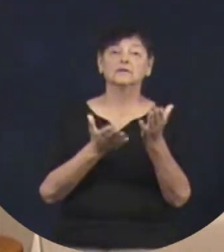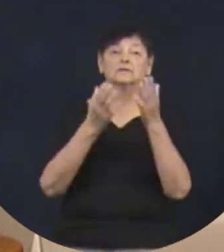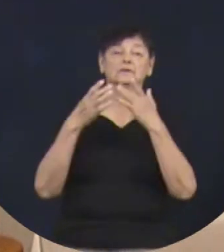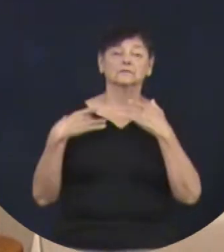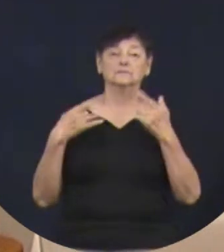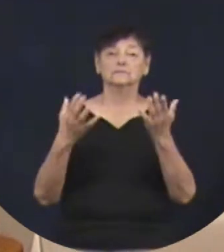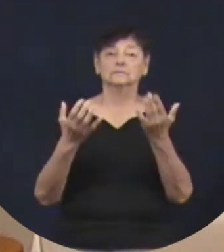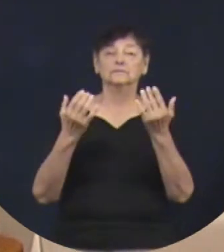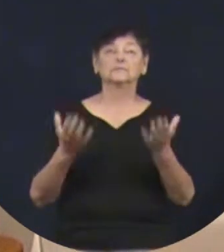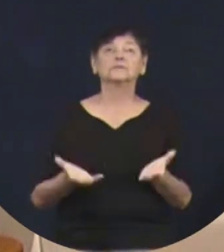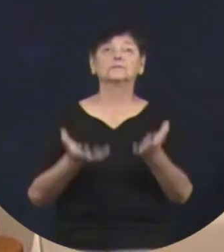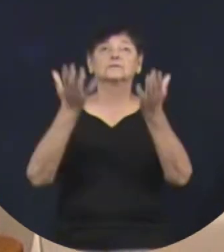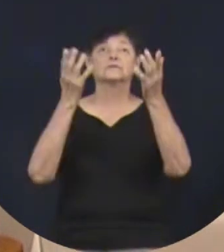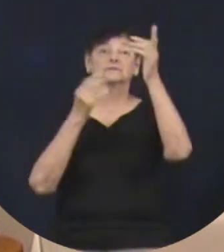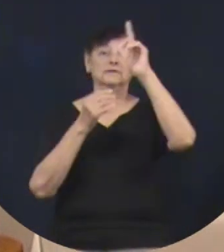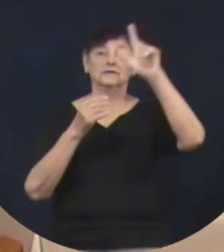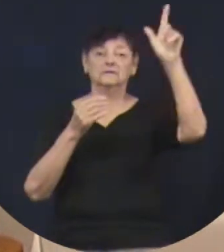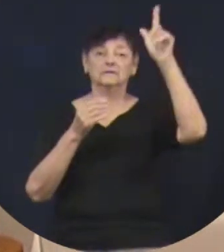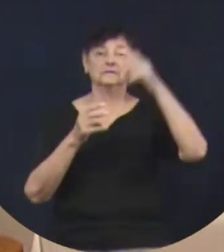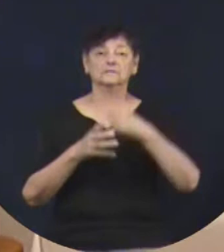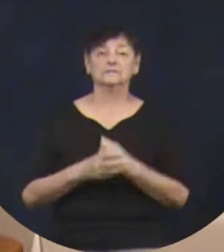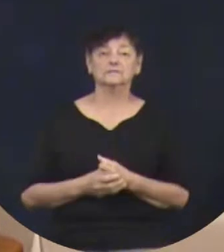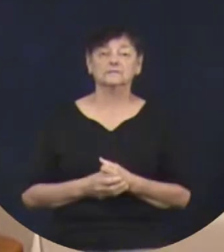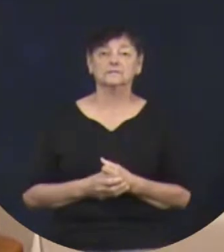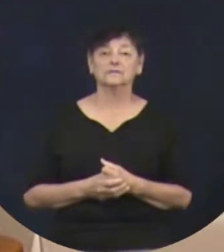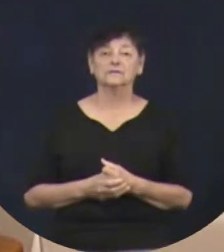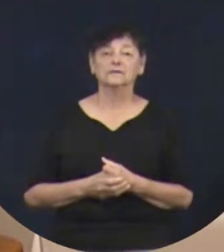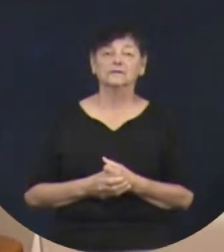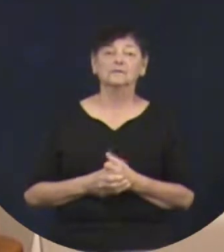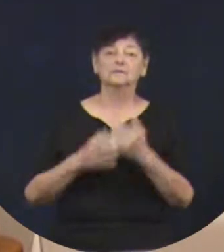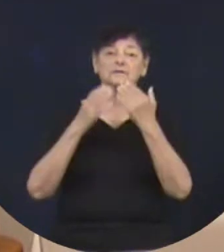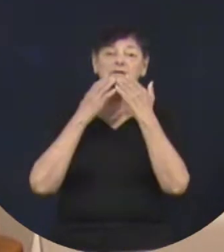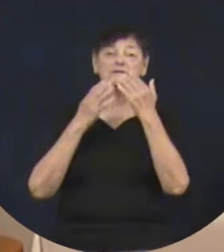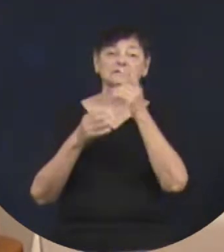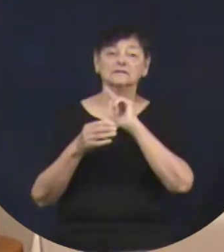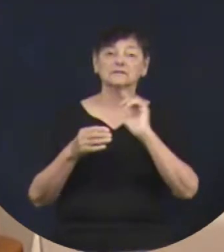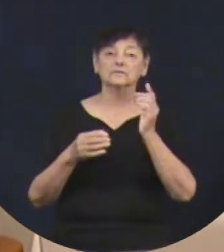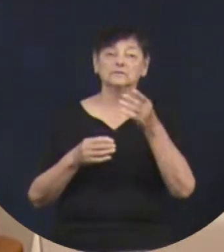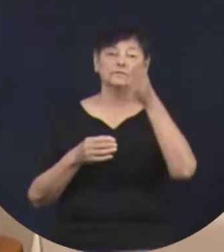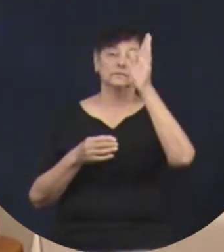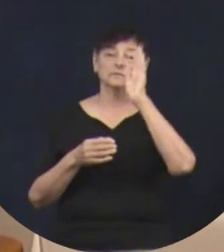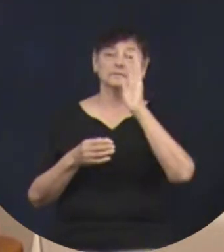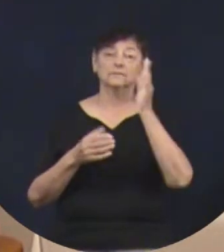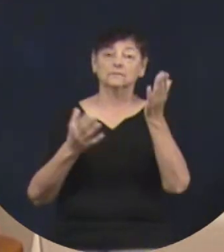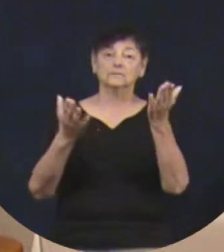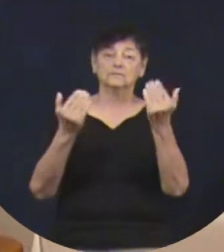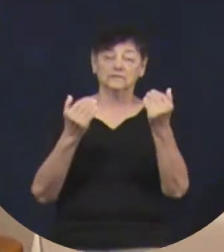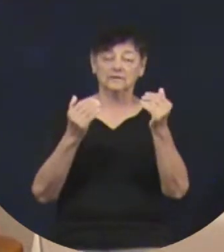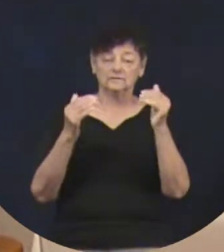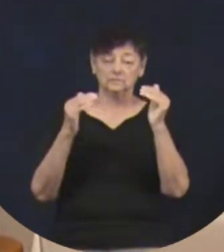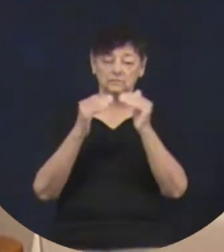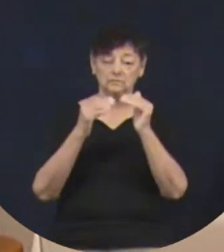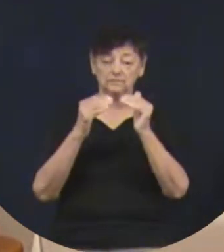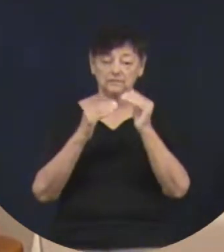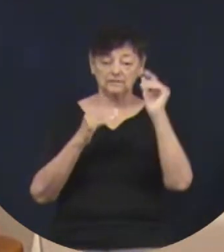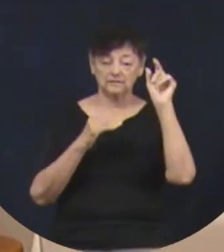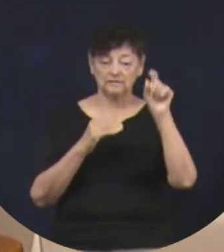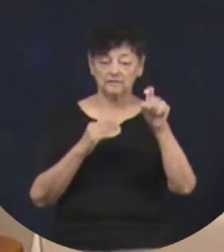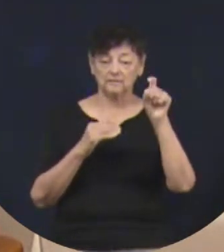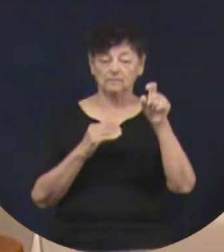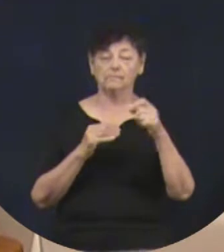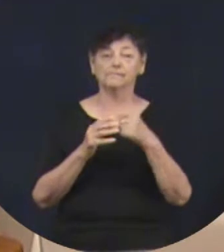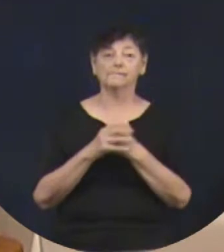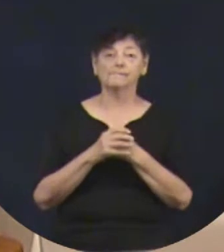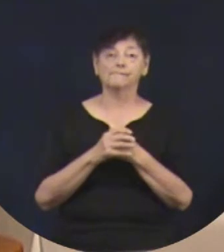Levantemos el corazón. Lo tenemos levantado hacia el Señor. Demos gracias al Señor nuestro Dios. Es justo y